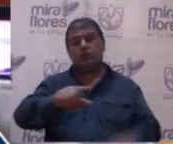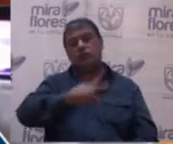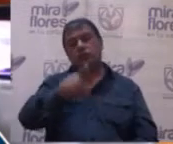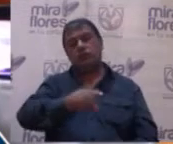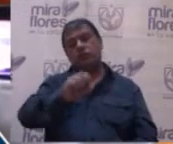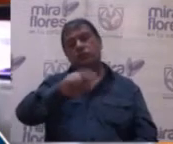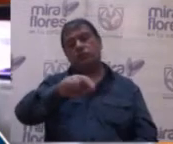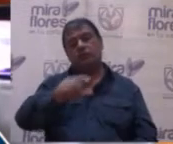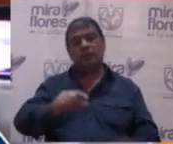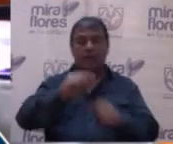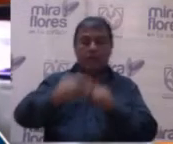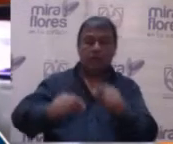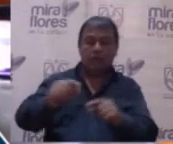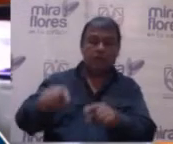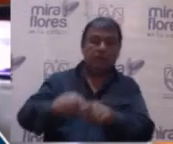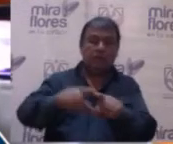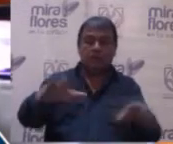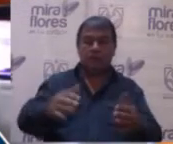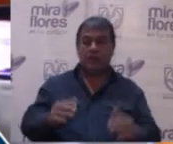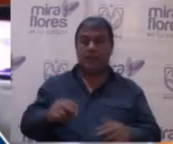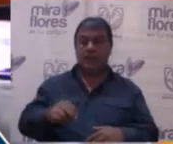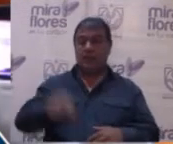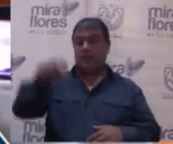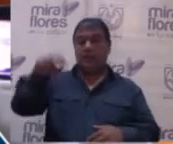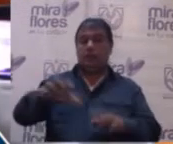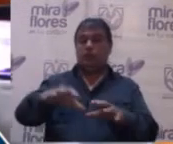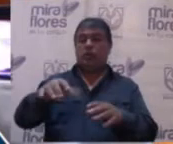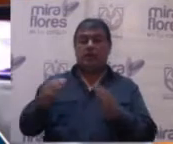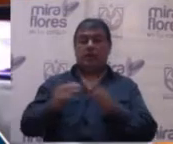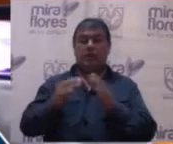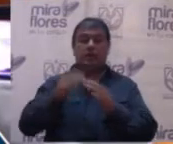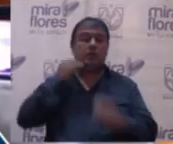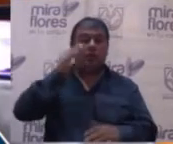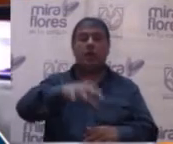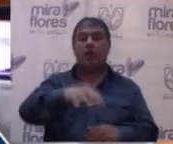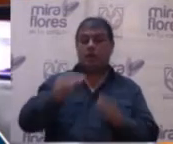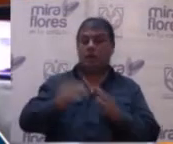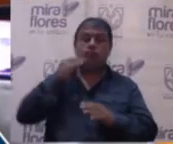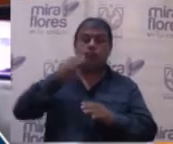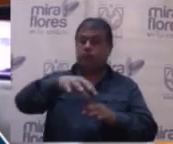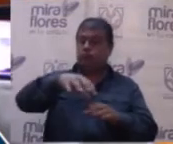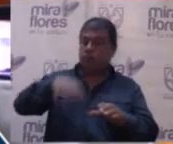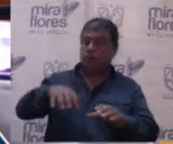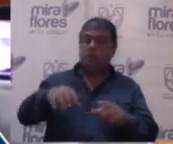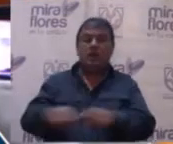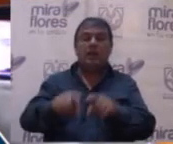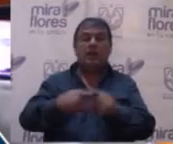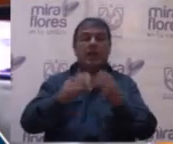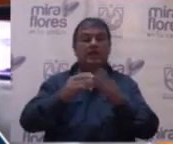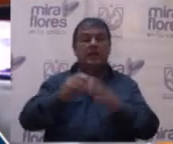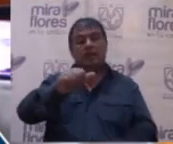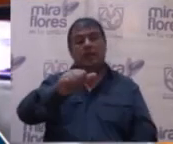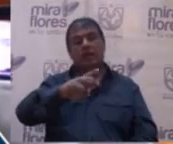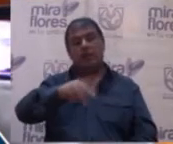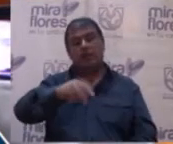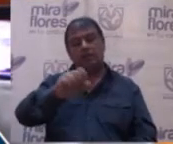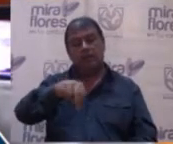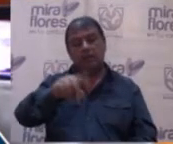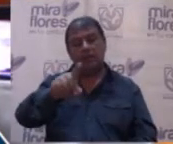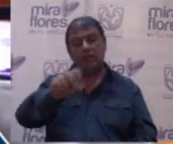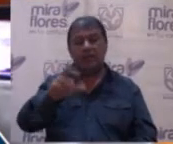está una casa del adulto mayor. Están concentrados en las otras zonas, y la casa de Armendáriz